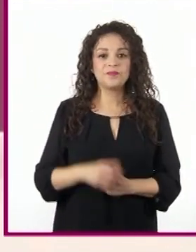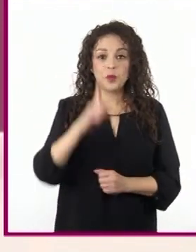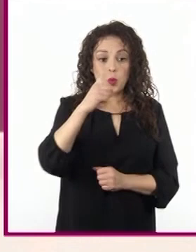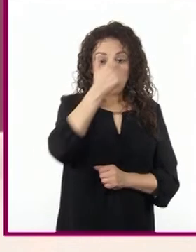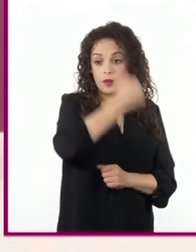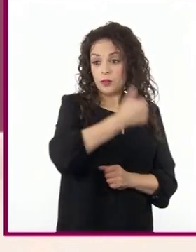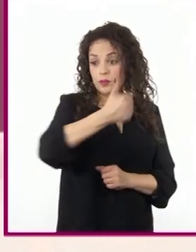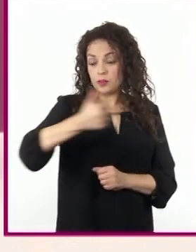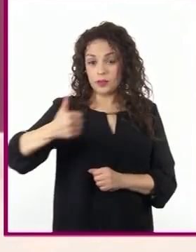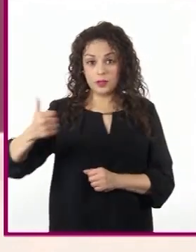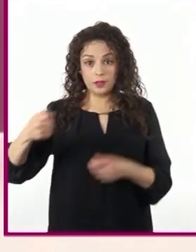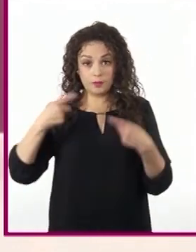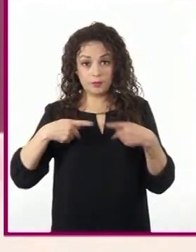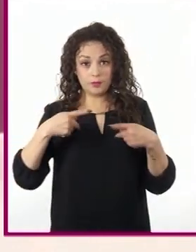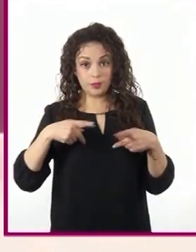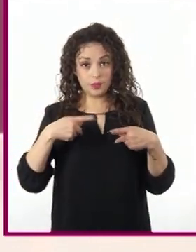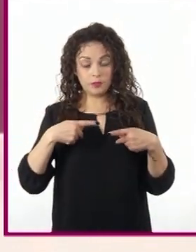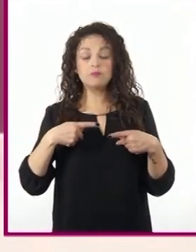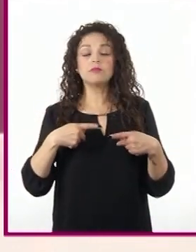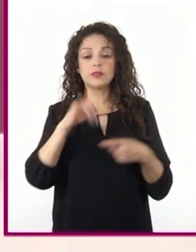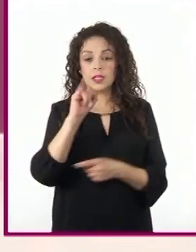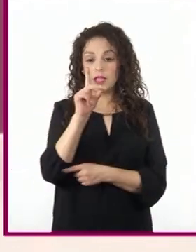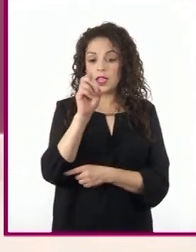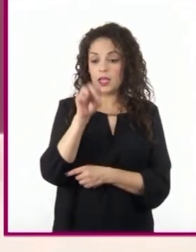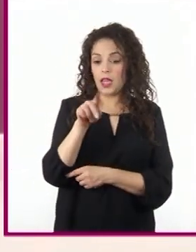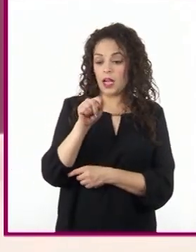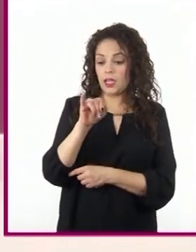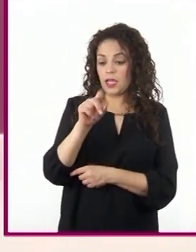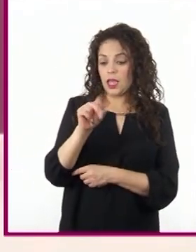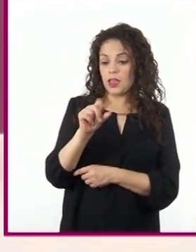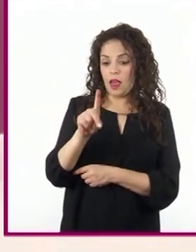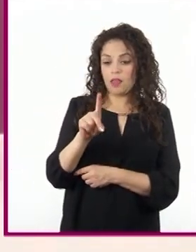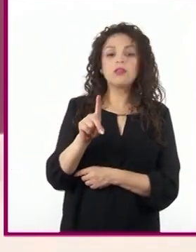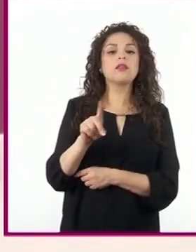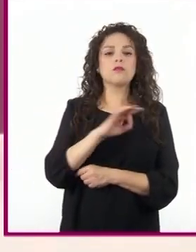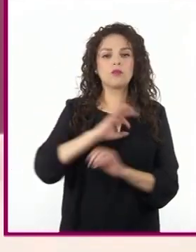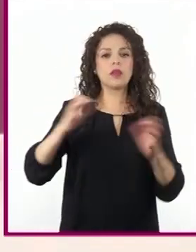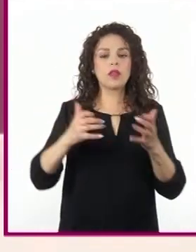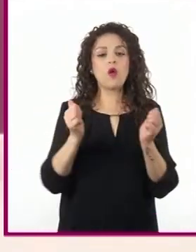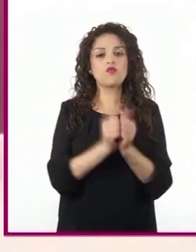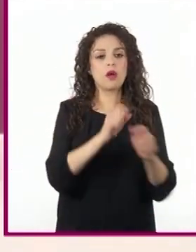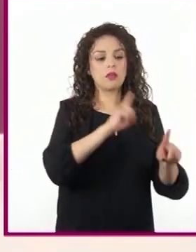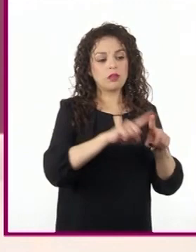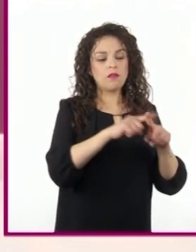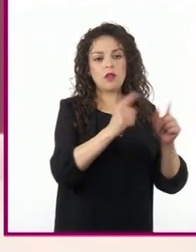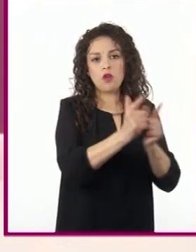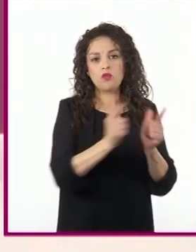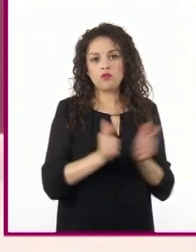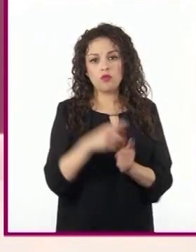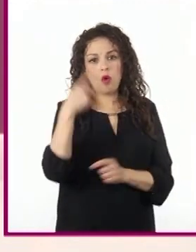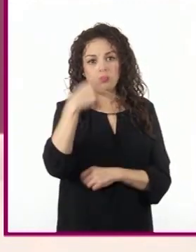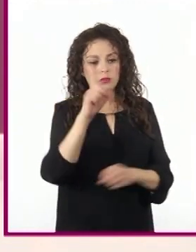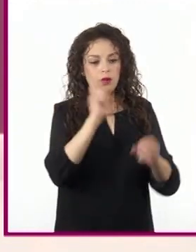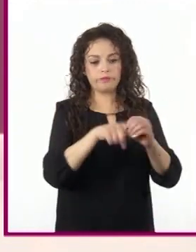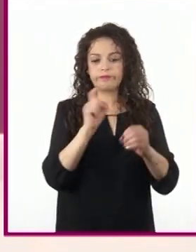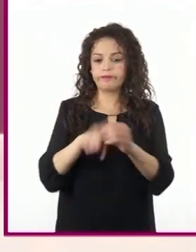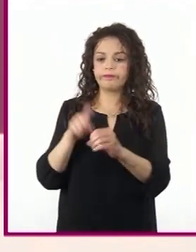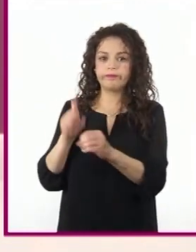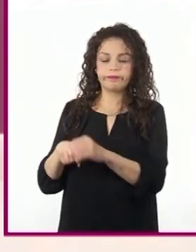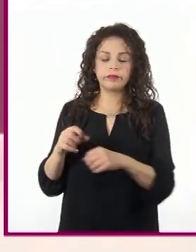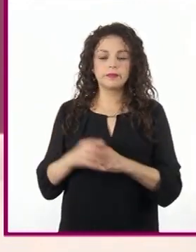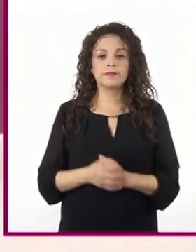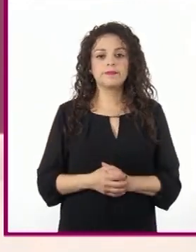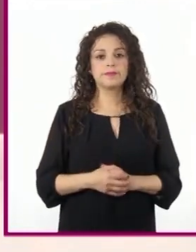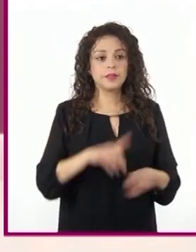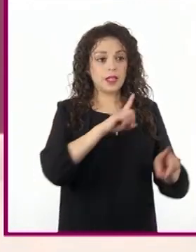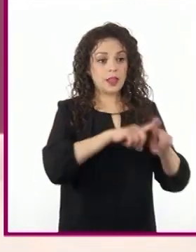ser humano se forma por su interacción con los distintos grupos a los que pertenece. Las diferencias de cada